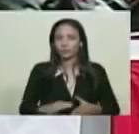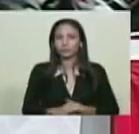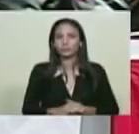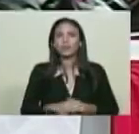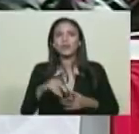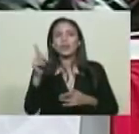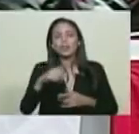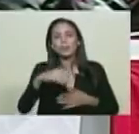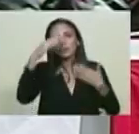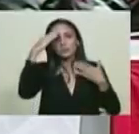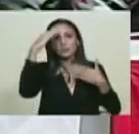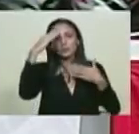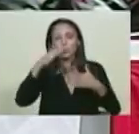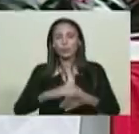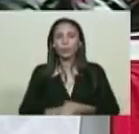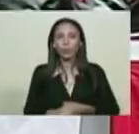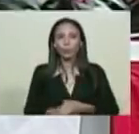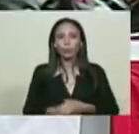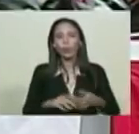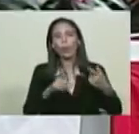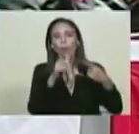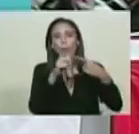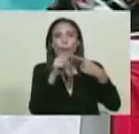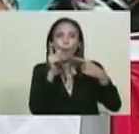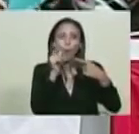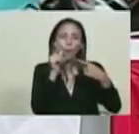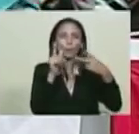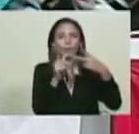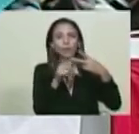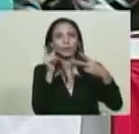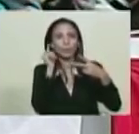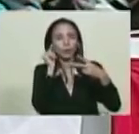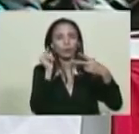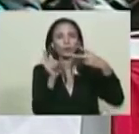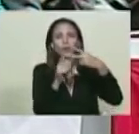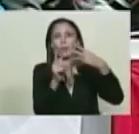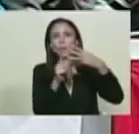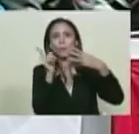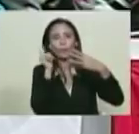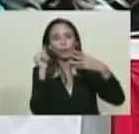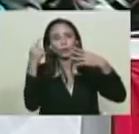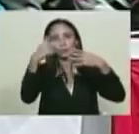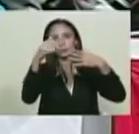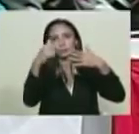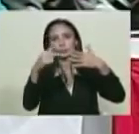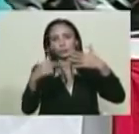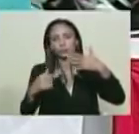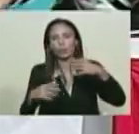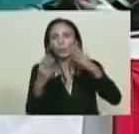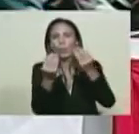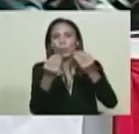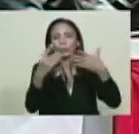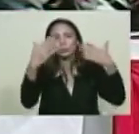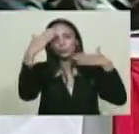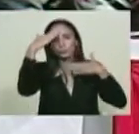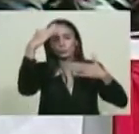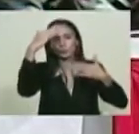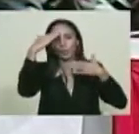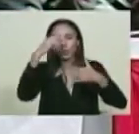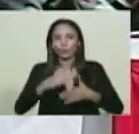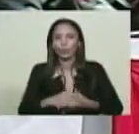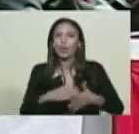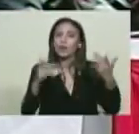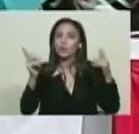Nadal, a Cristina Pedroche, a Irene Junquera, a Ana Simón, y desde aquí mandarle